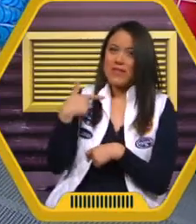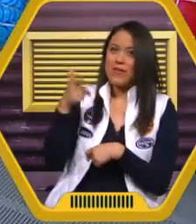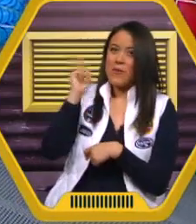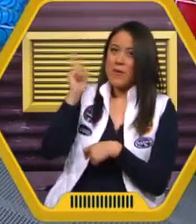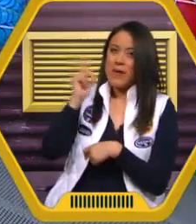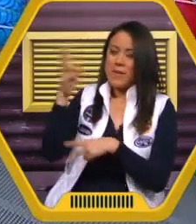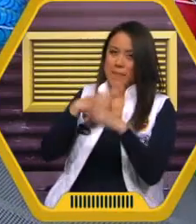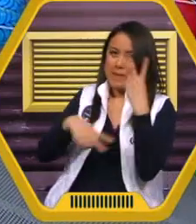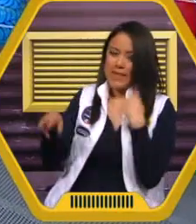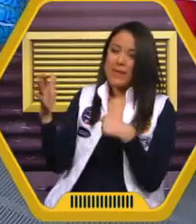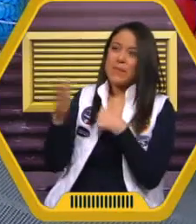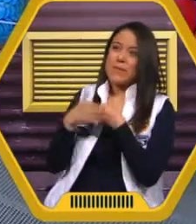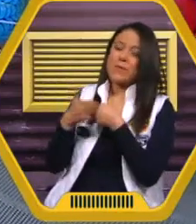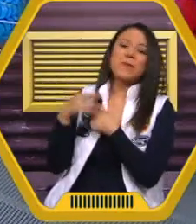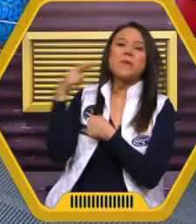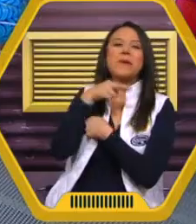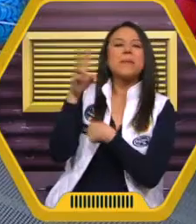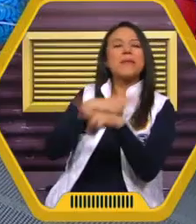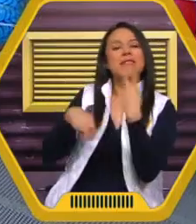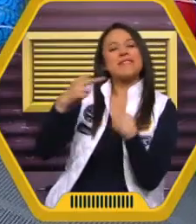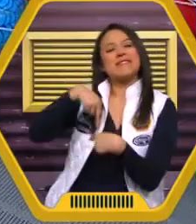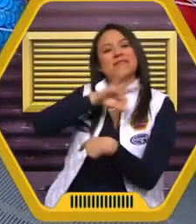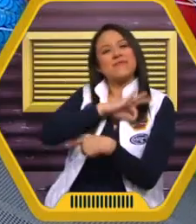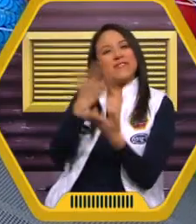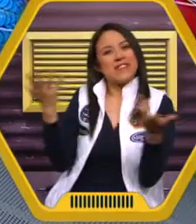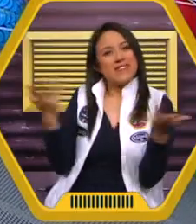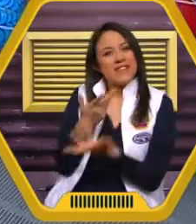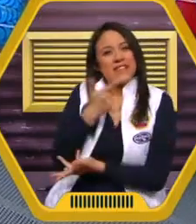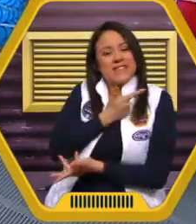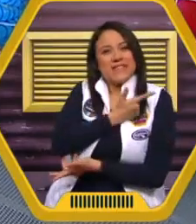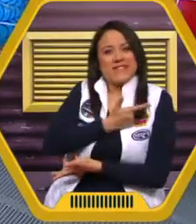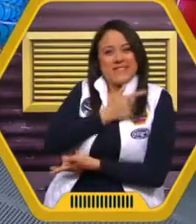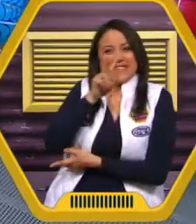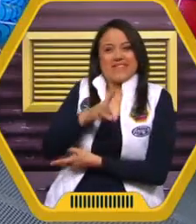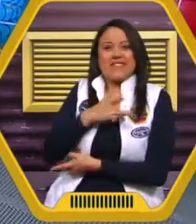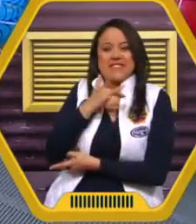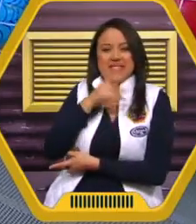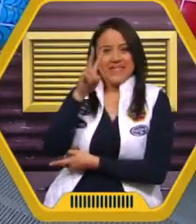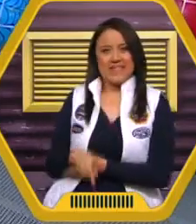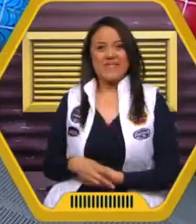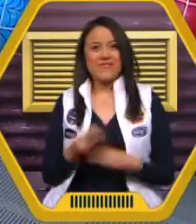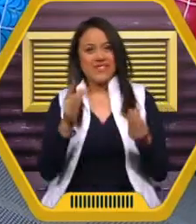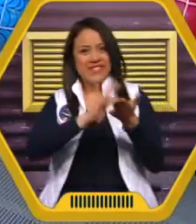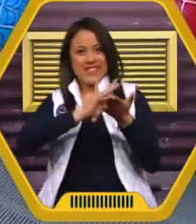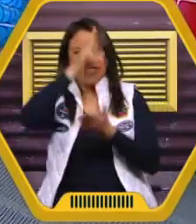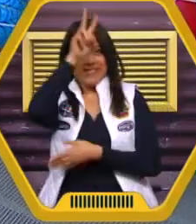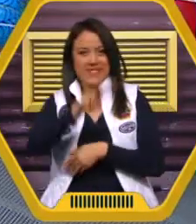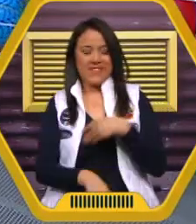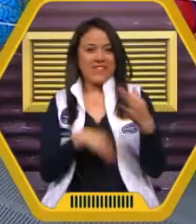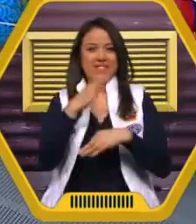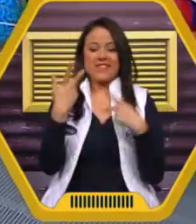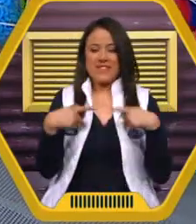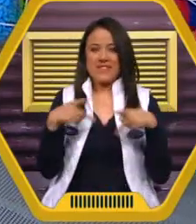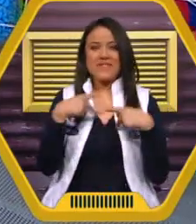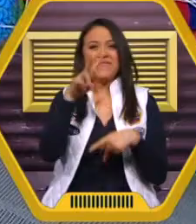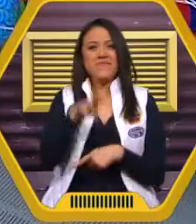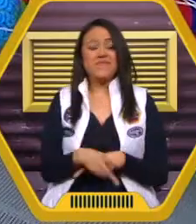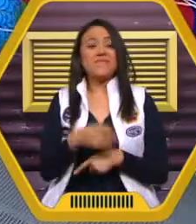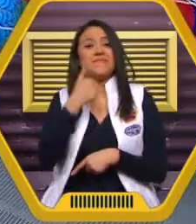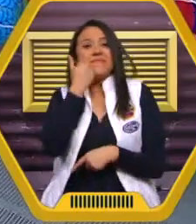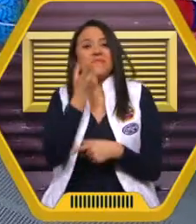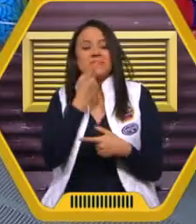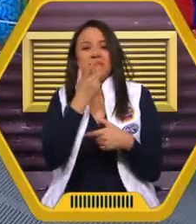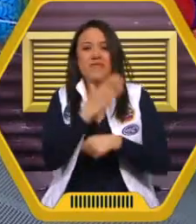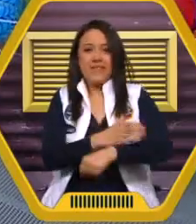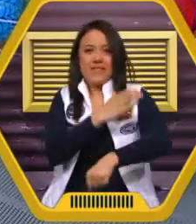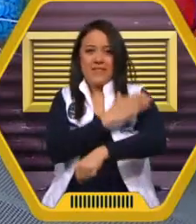que nos visiten muy pronto, estamos para servirles. Y es un placer estar aquí. No, al contrario, chicos. Y bueno, jefe, pues yo los voy a